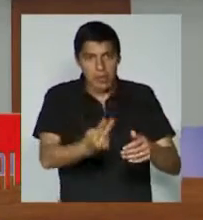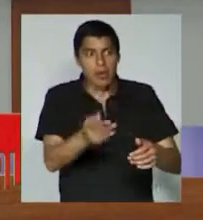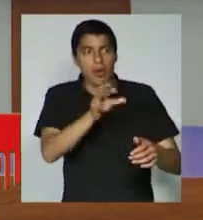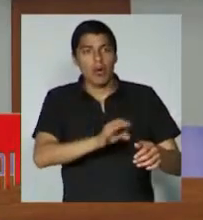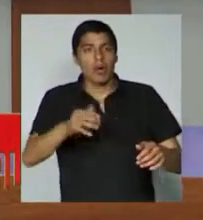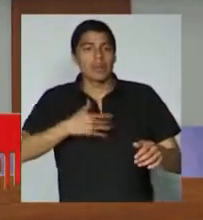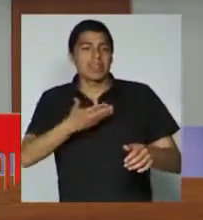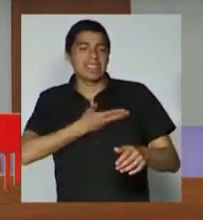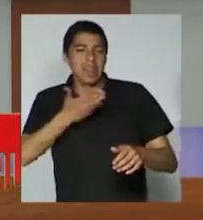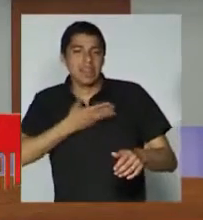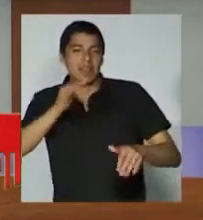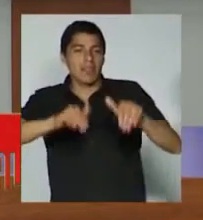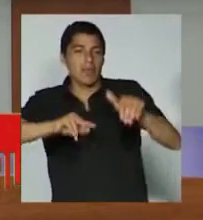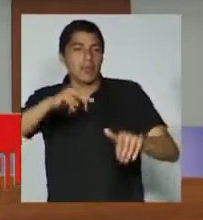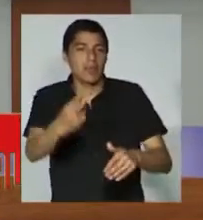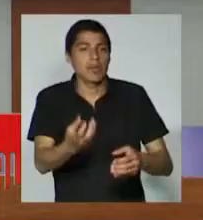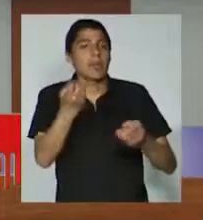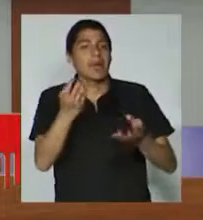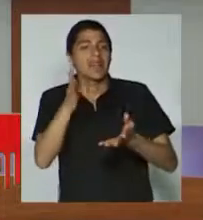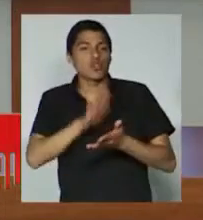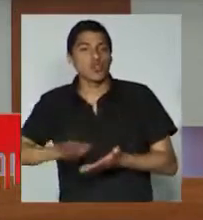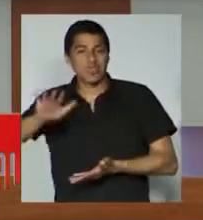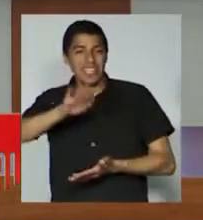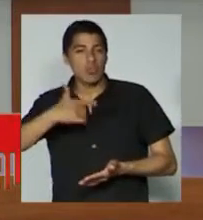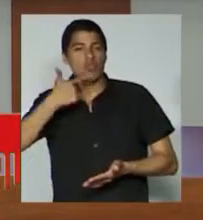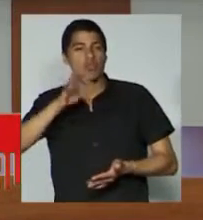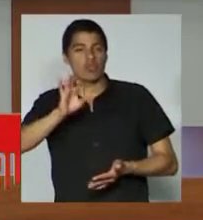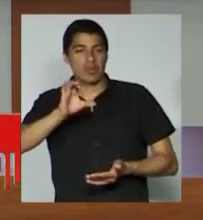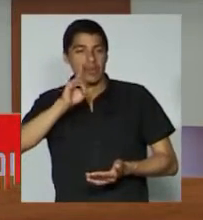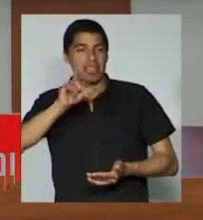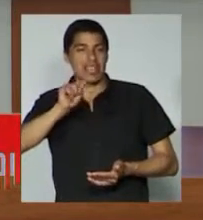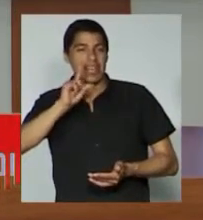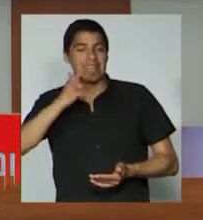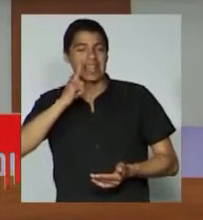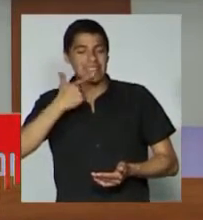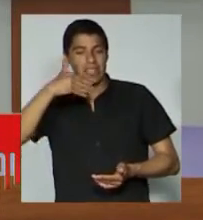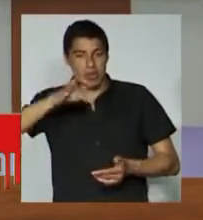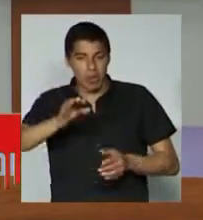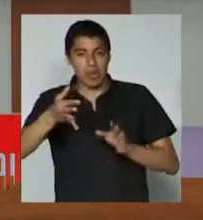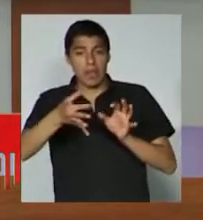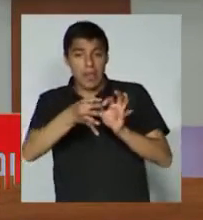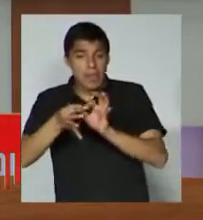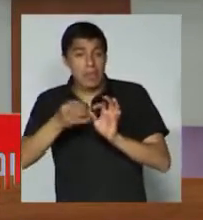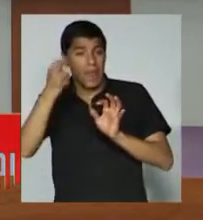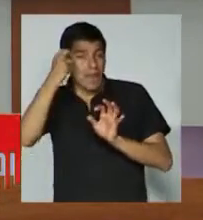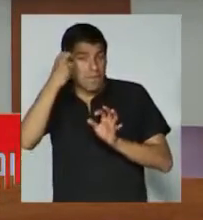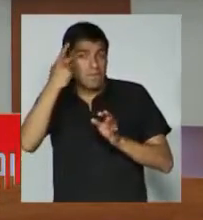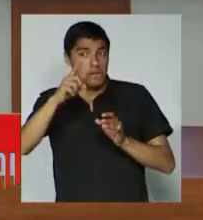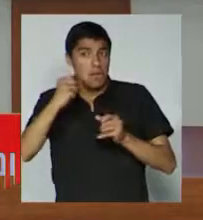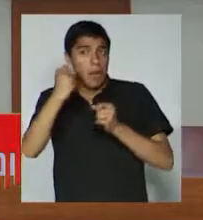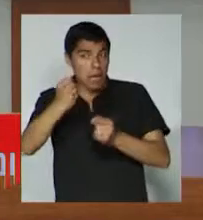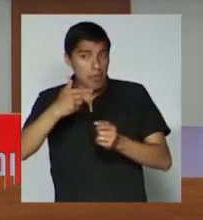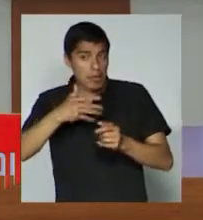tengas que ir a la definición? Porque el socialismo de Santa Fe, está bien, esta alianza en socialismo y UCR, etcétera, pero la mayor fuerza del